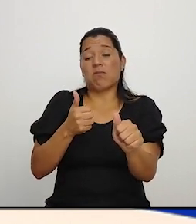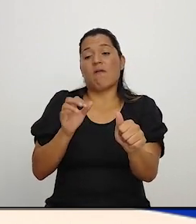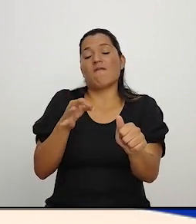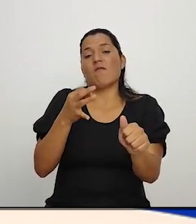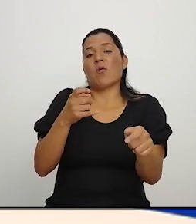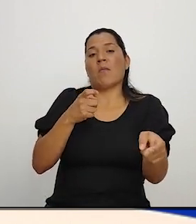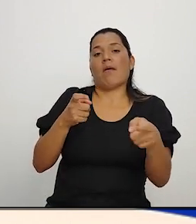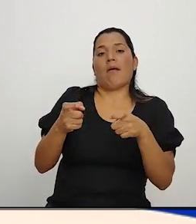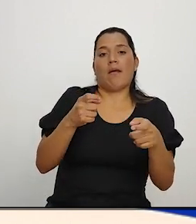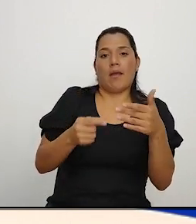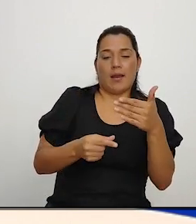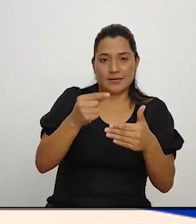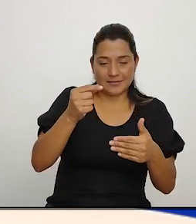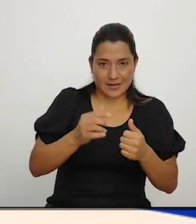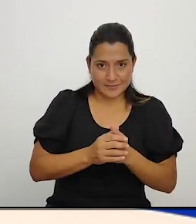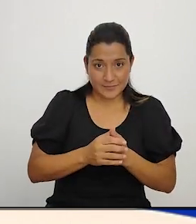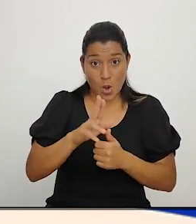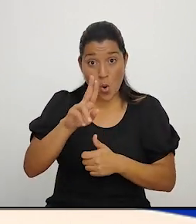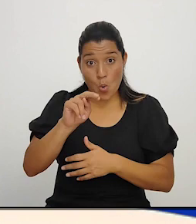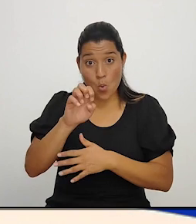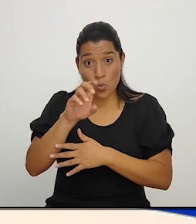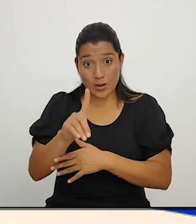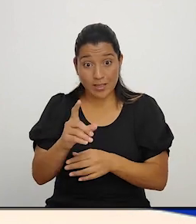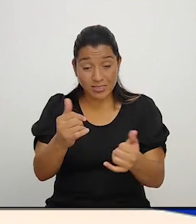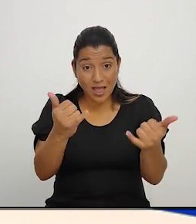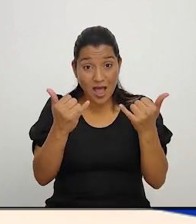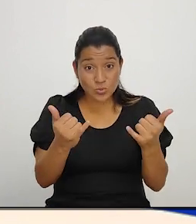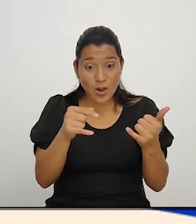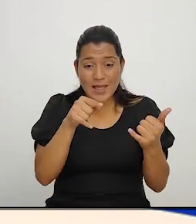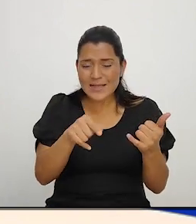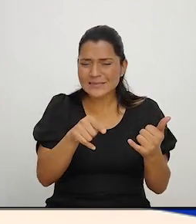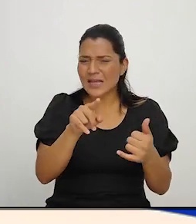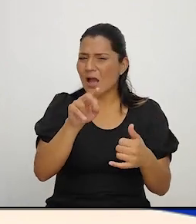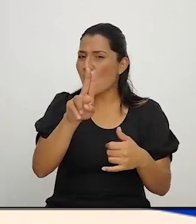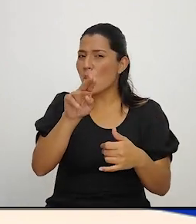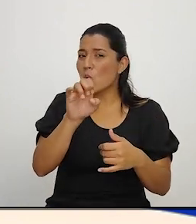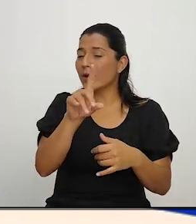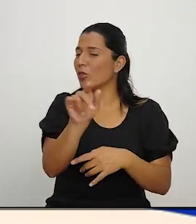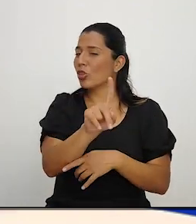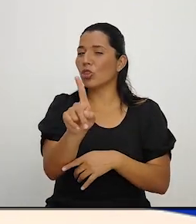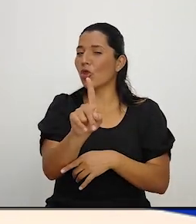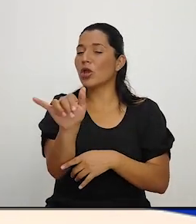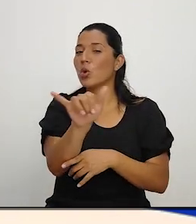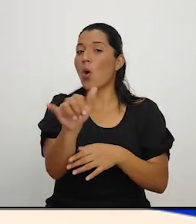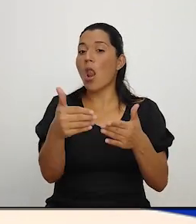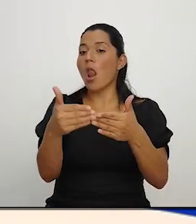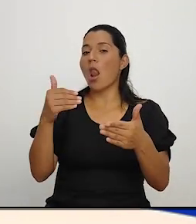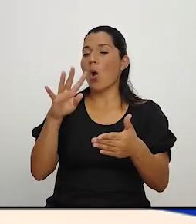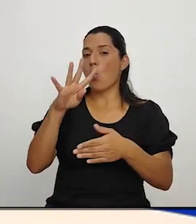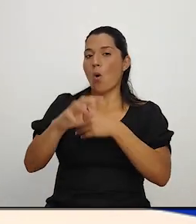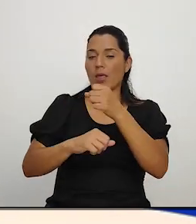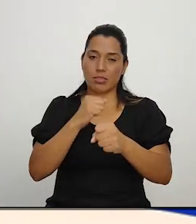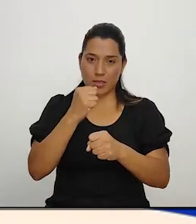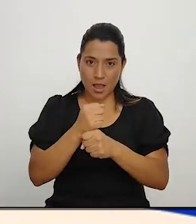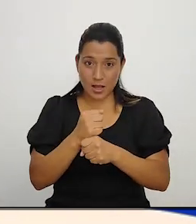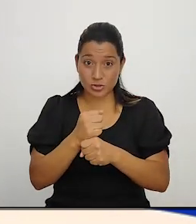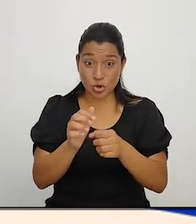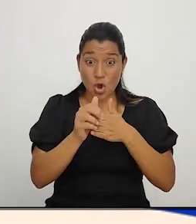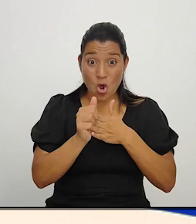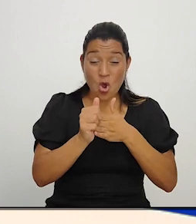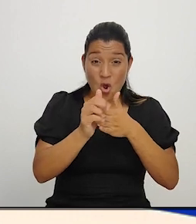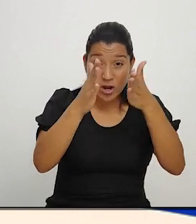gerencial la uned de hoy no es la uned de hace 40 años los líderes de las últimas tres